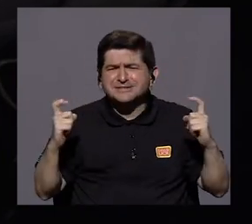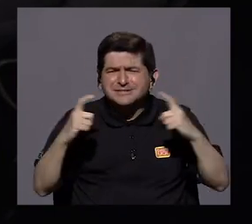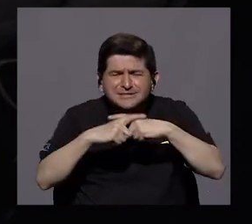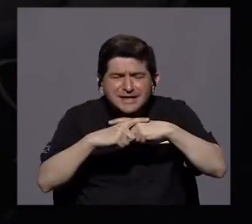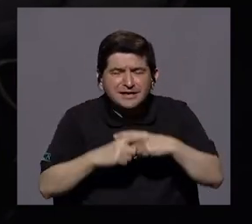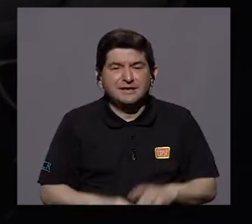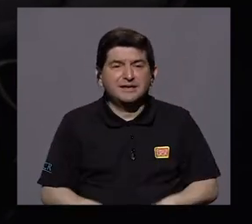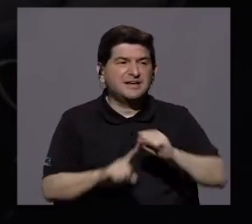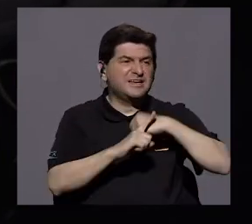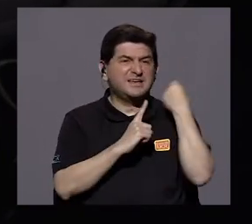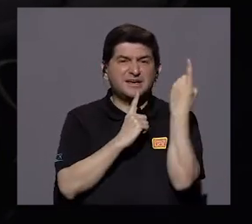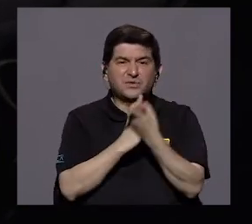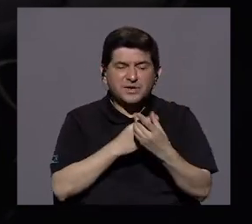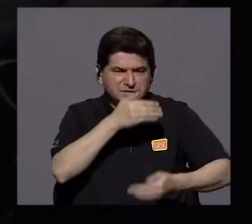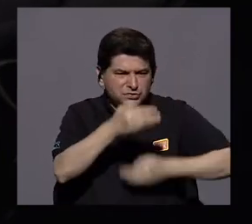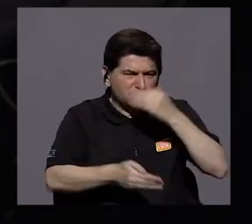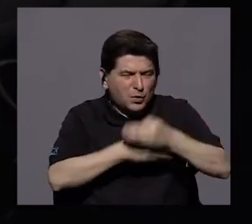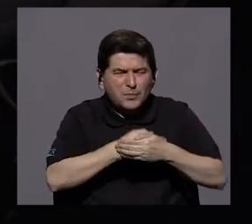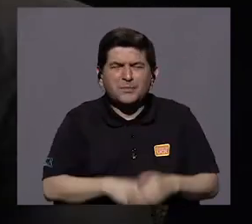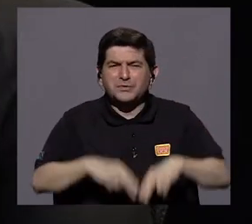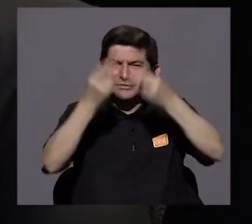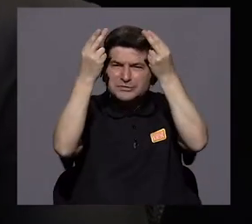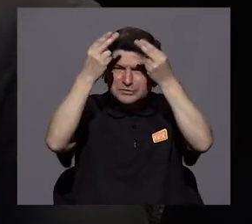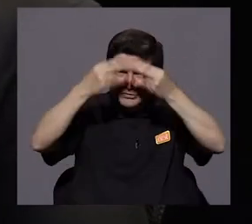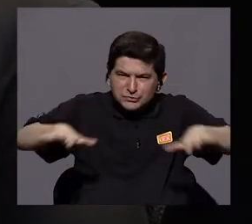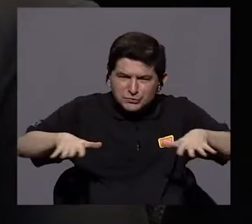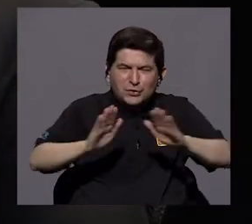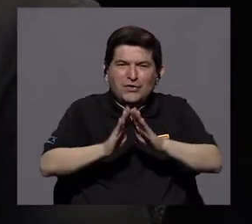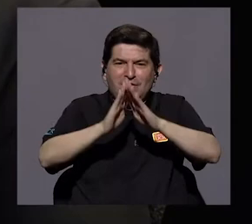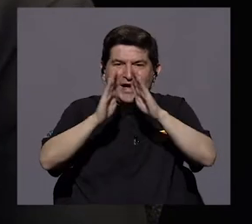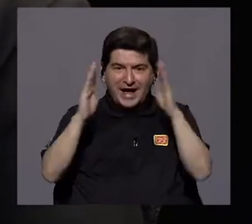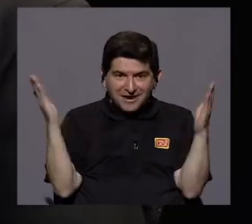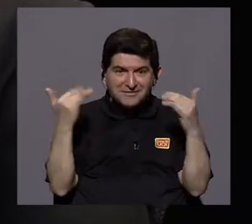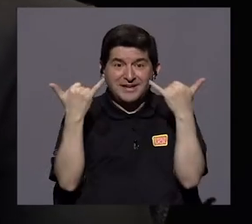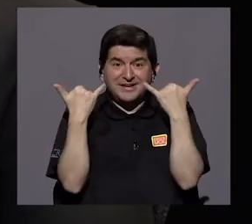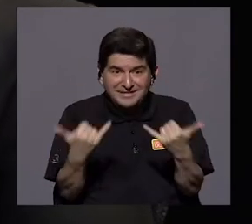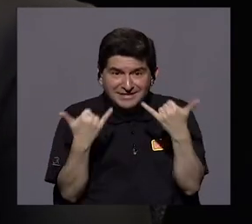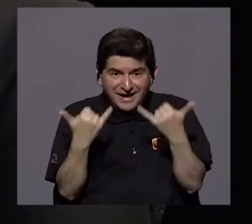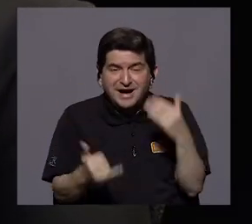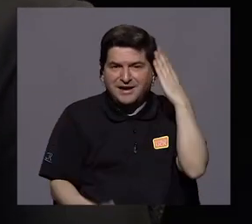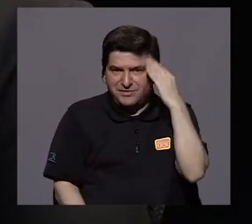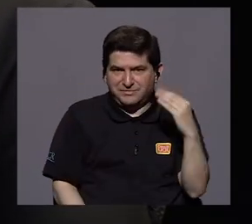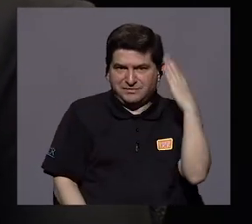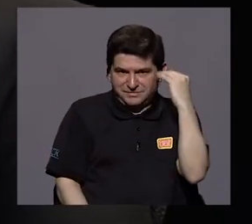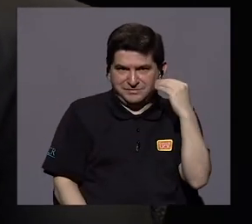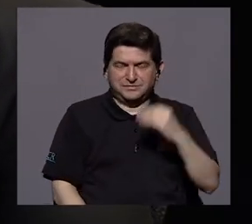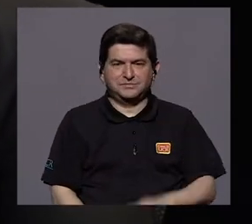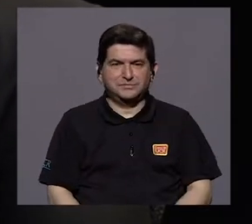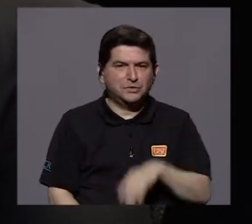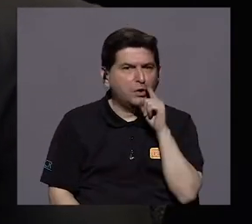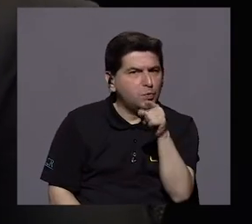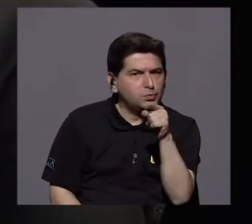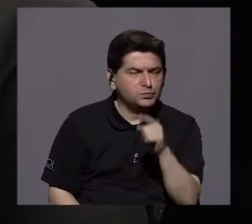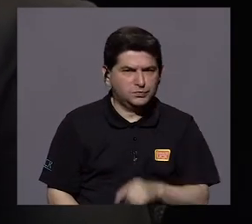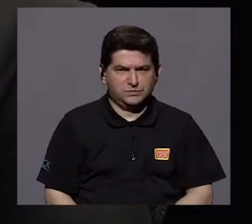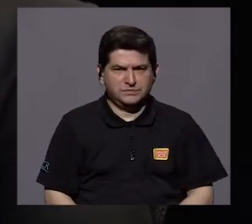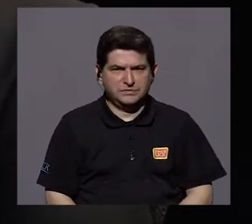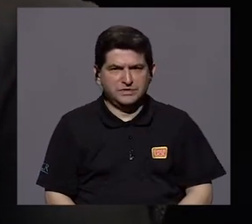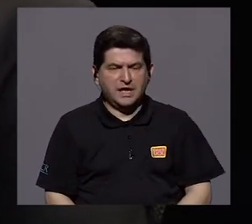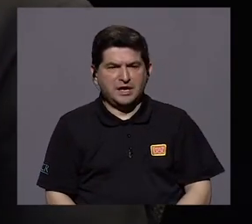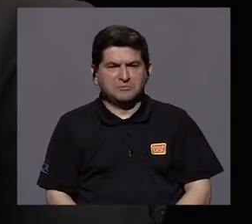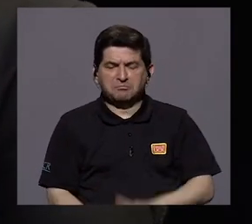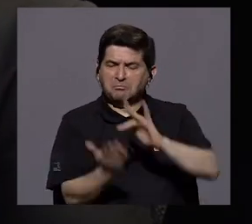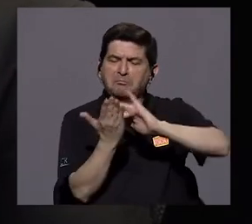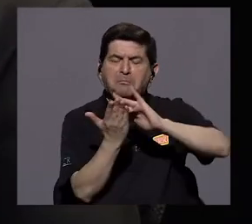Y más en una sociedad digitalizada tan abierta como la que estamos viviendo, en donde si usted coge